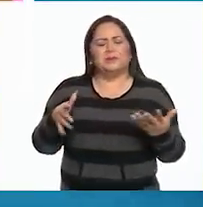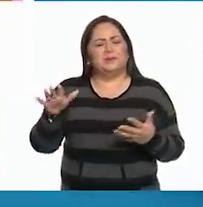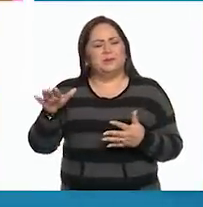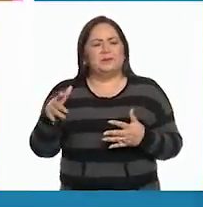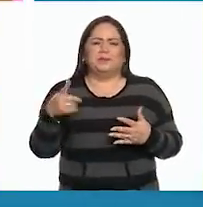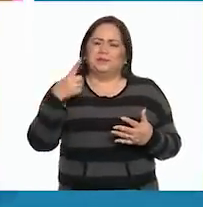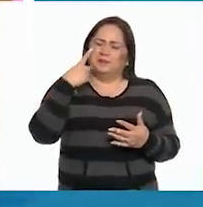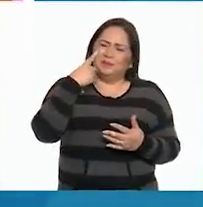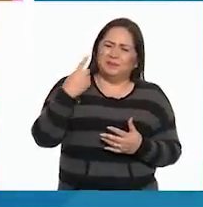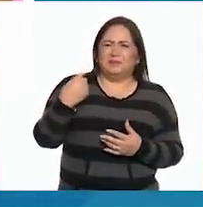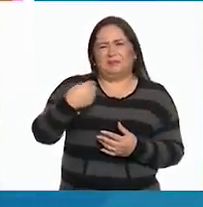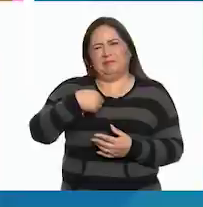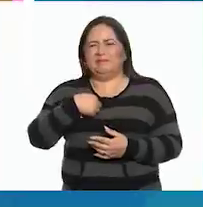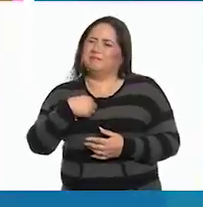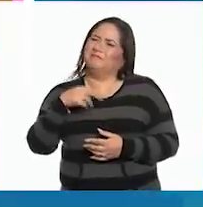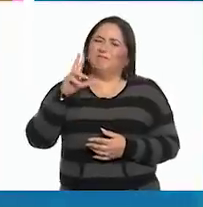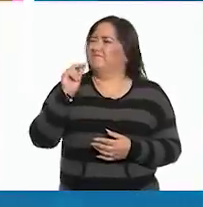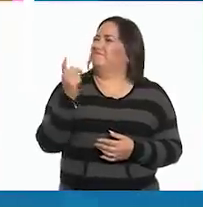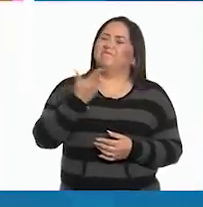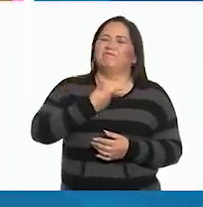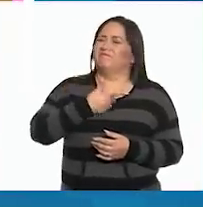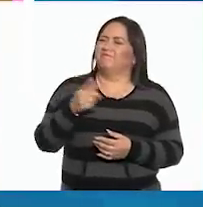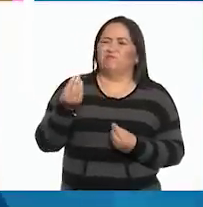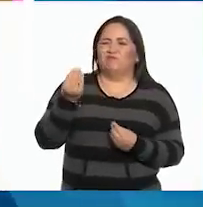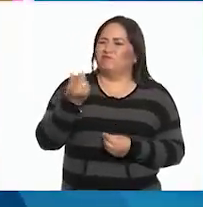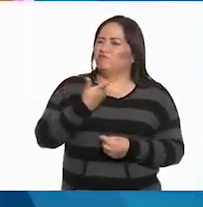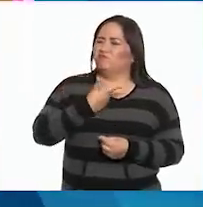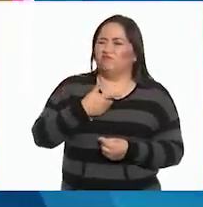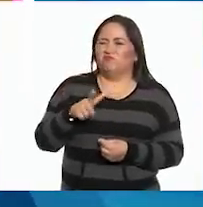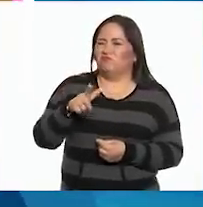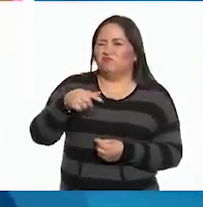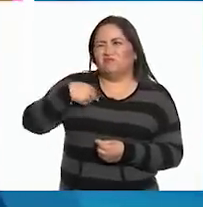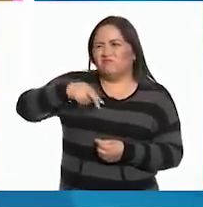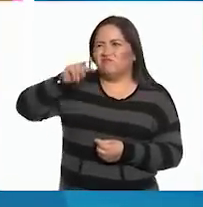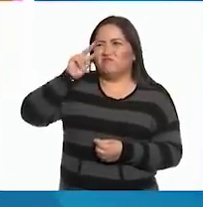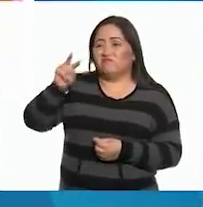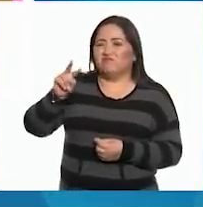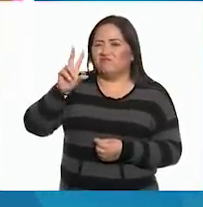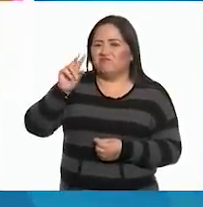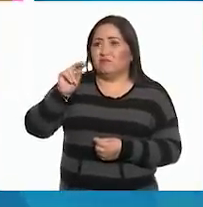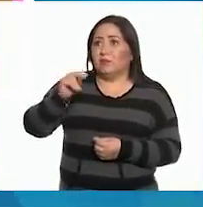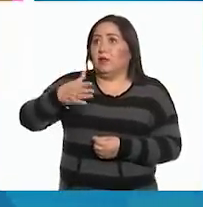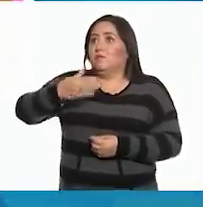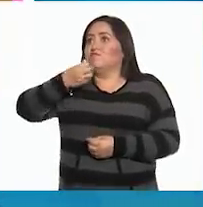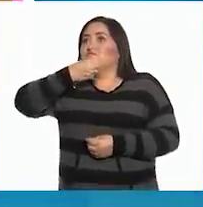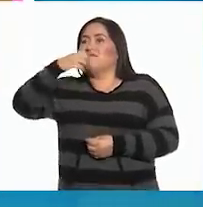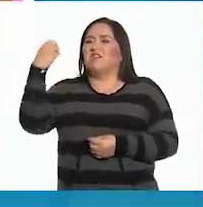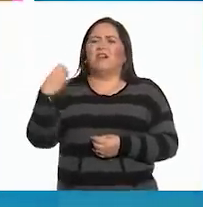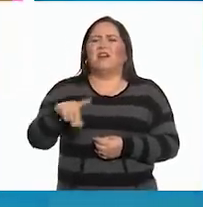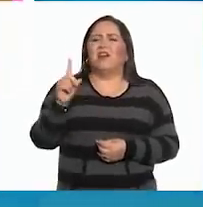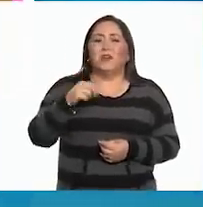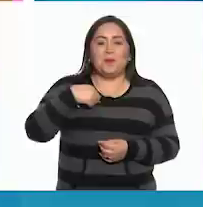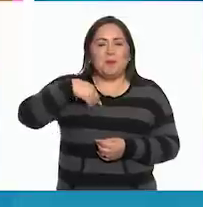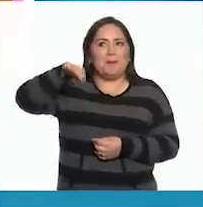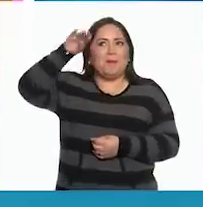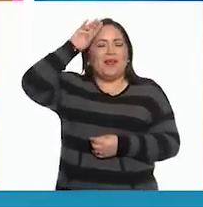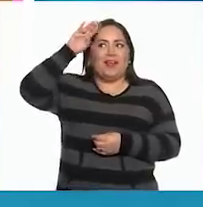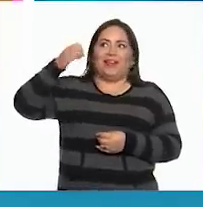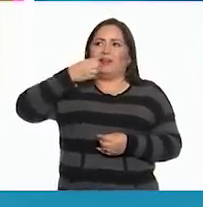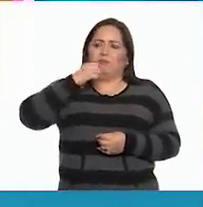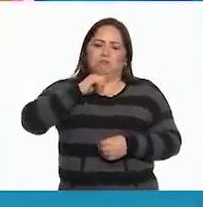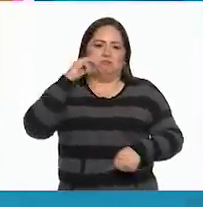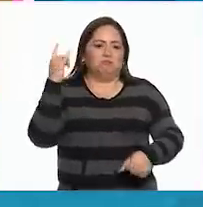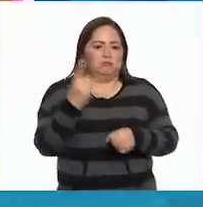Fíjate que a mí no me gustó tanto, Cupertino. Como que no era la gran cosa, ¿no? Yo creí que iba a estar más divertida.